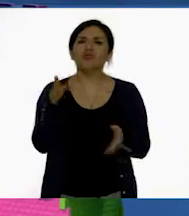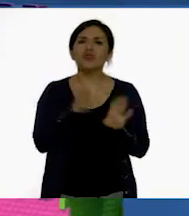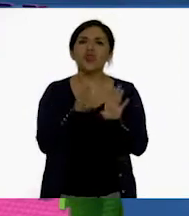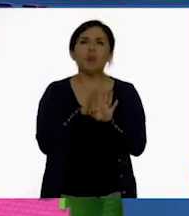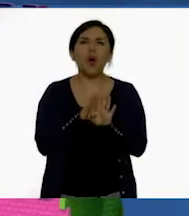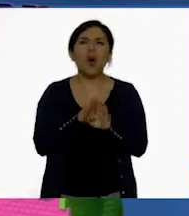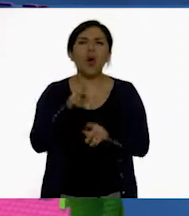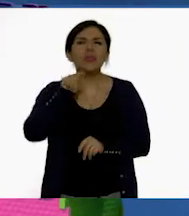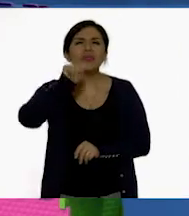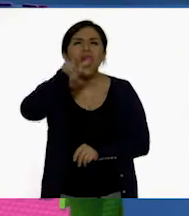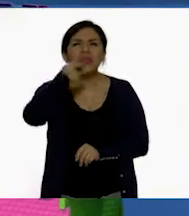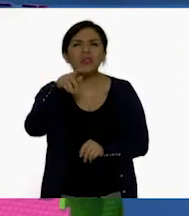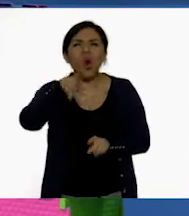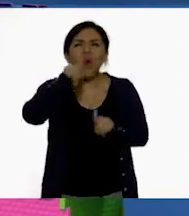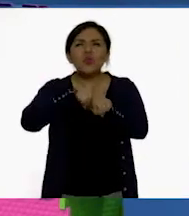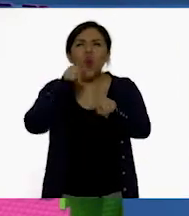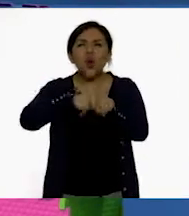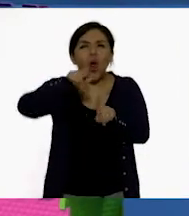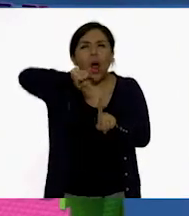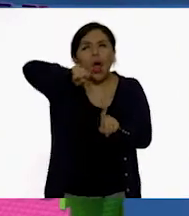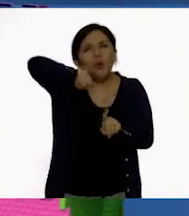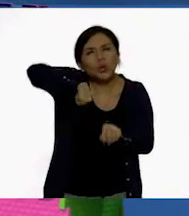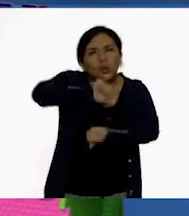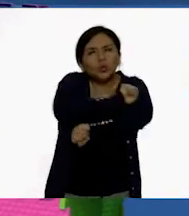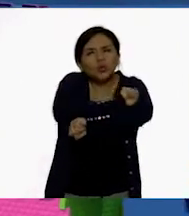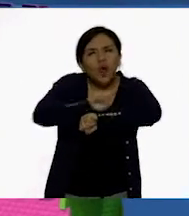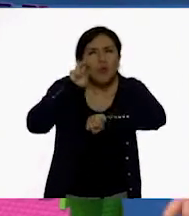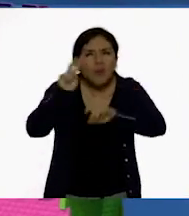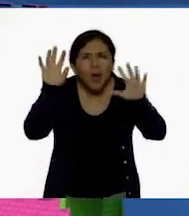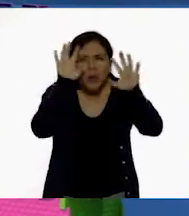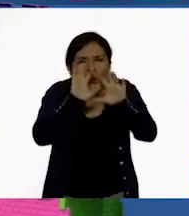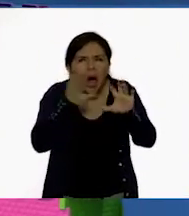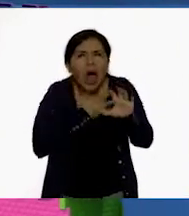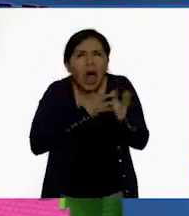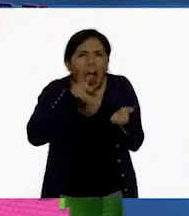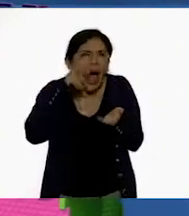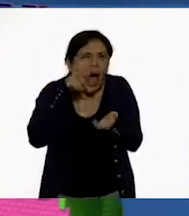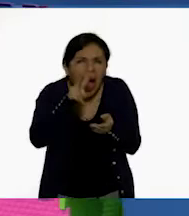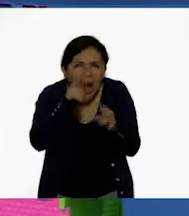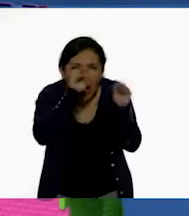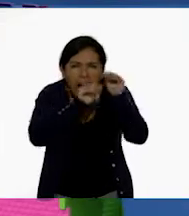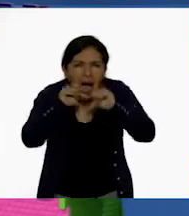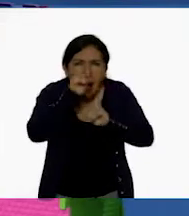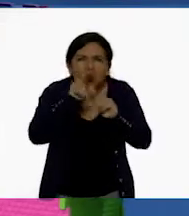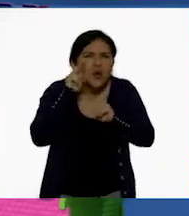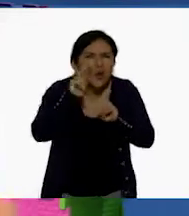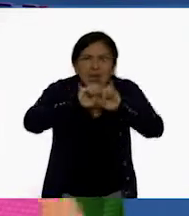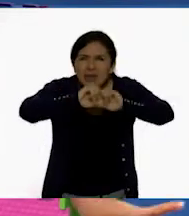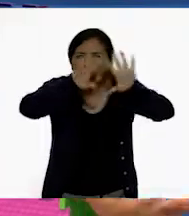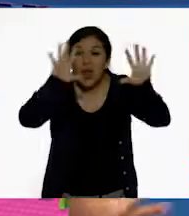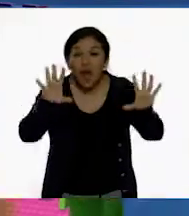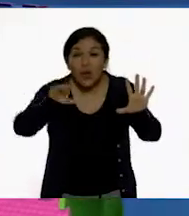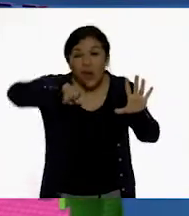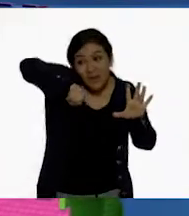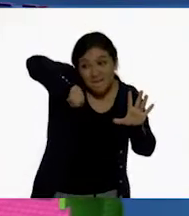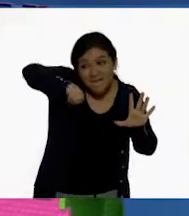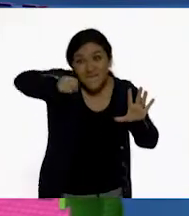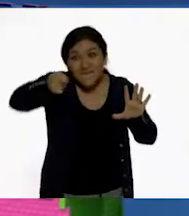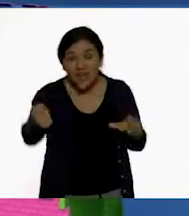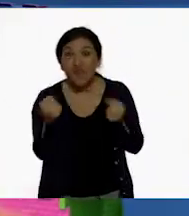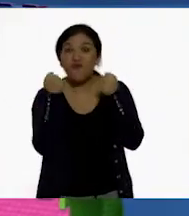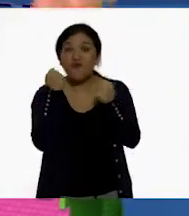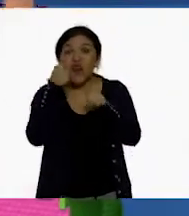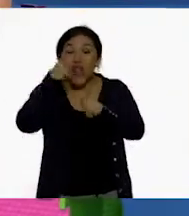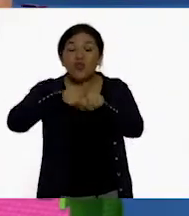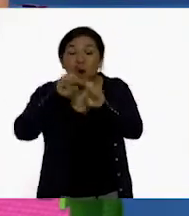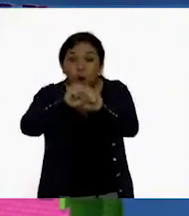en lo mínimo, aún escuchan el sonido, aún existe, solo que no se percibe tan intenso. Pero si le suben al